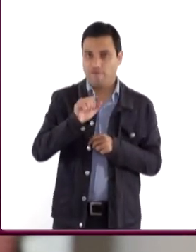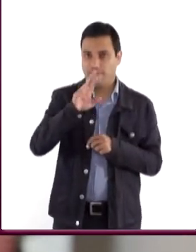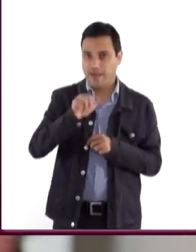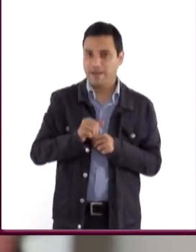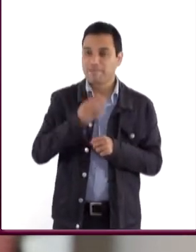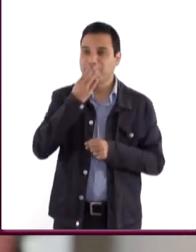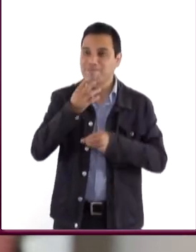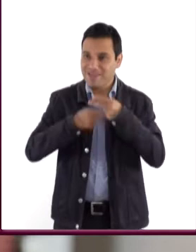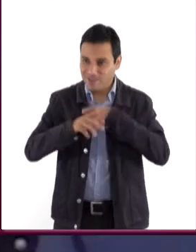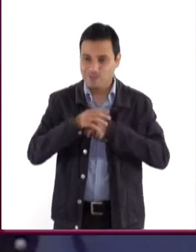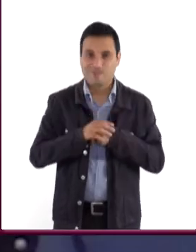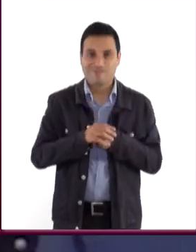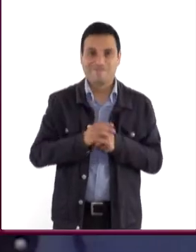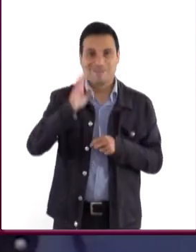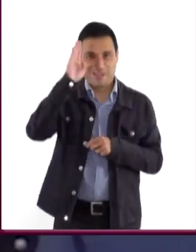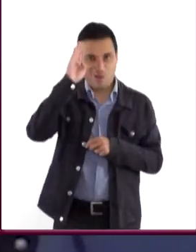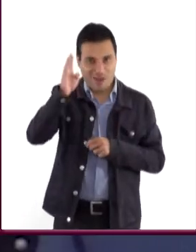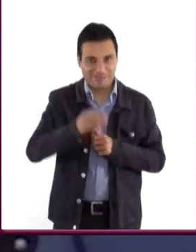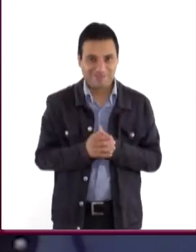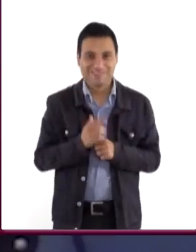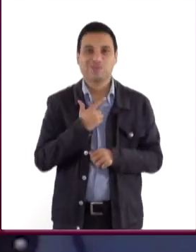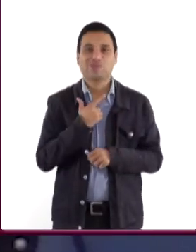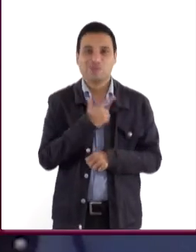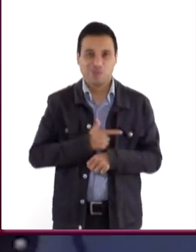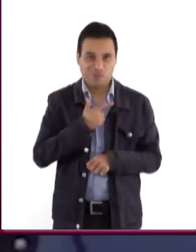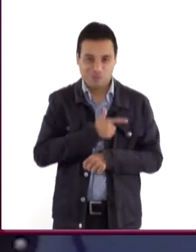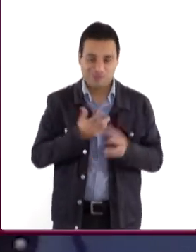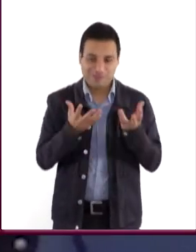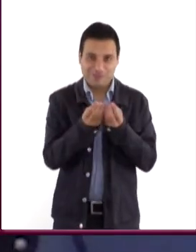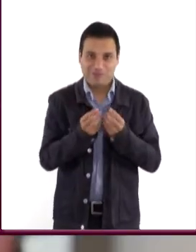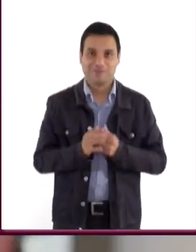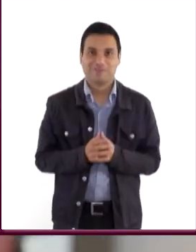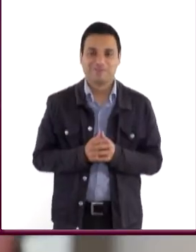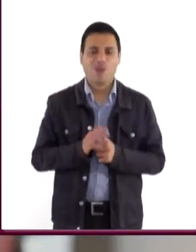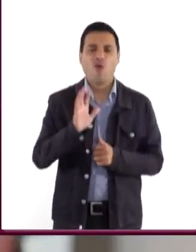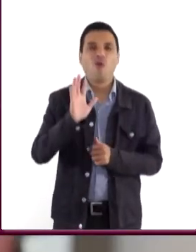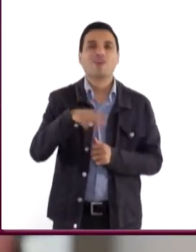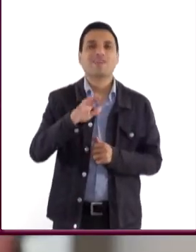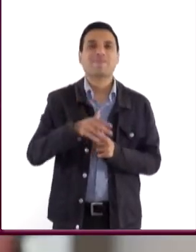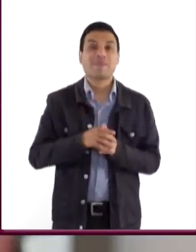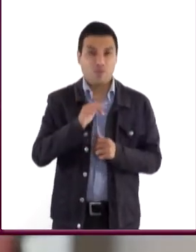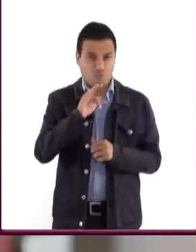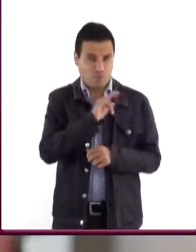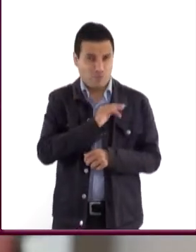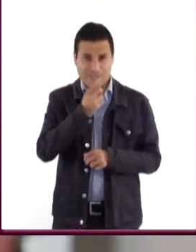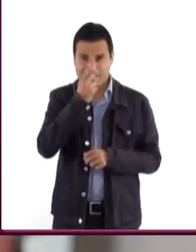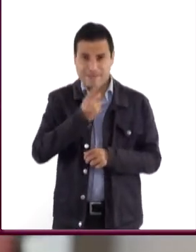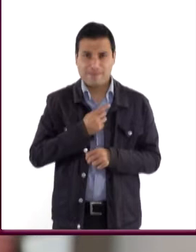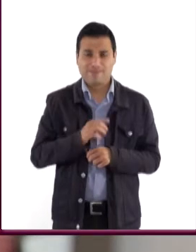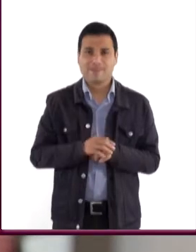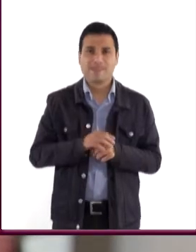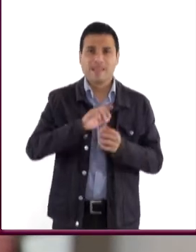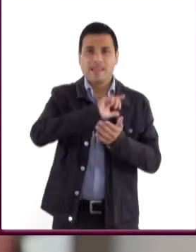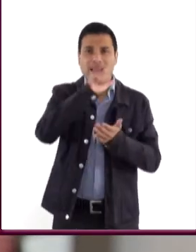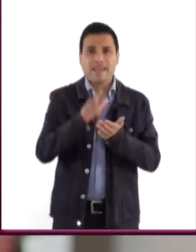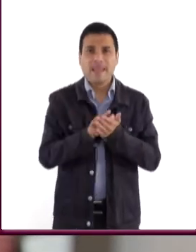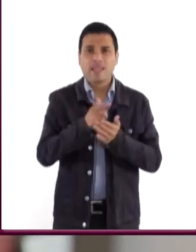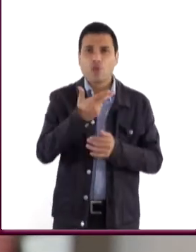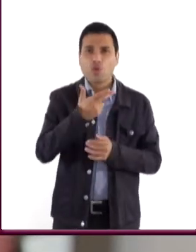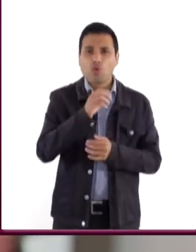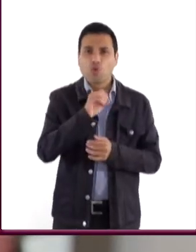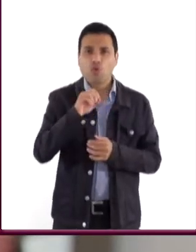Alejandro? Bienvenido al programa. Hola, Ditmara, un gusto estar aquí con ustedes. Oye, hoy nos puedes platicar qué es la ley de